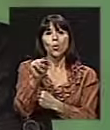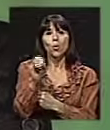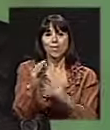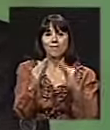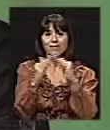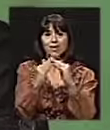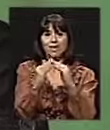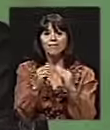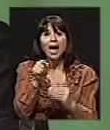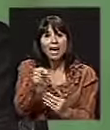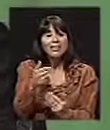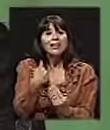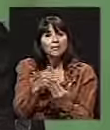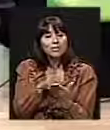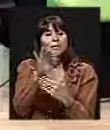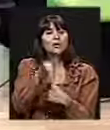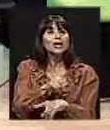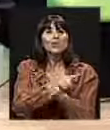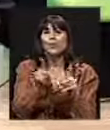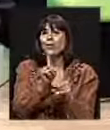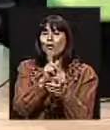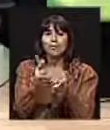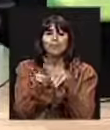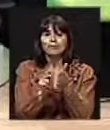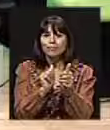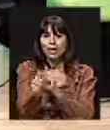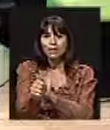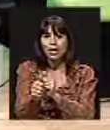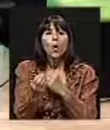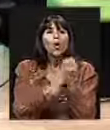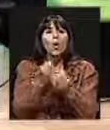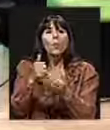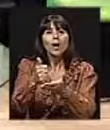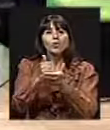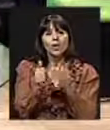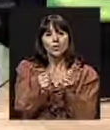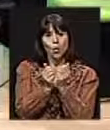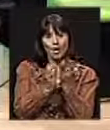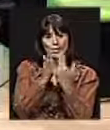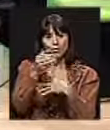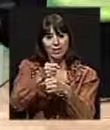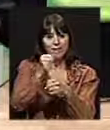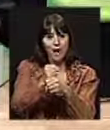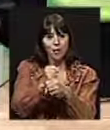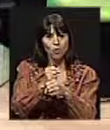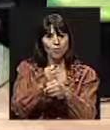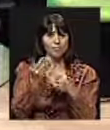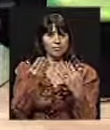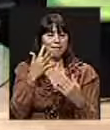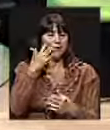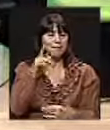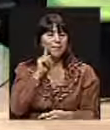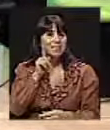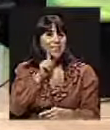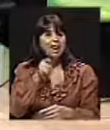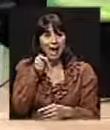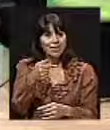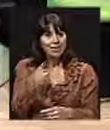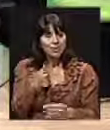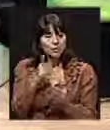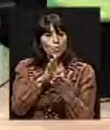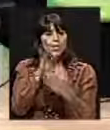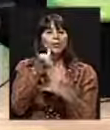ese proyecto y no nos lo dejan pasar. ¿Cómo nos va a ayudar con acceso al trabajo? Porque parece mentira, ahí tenemos un proyecto que